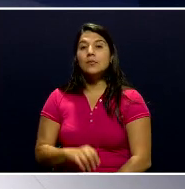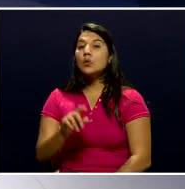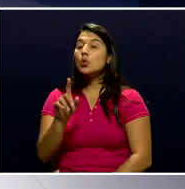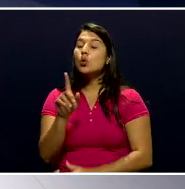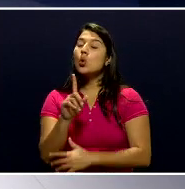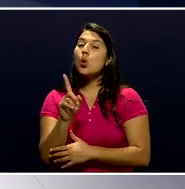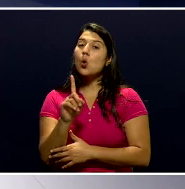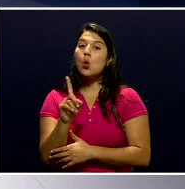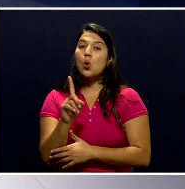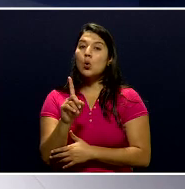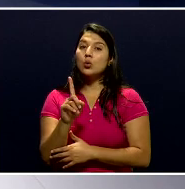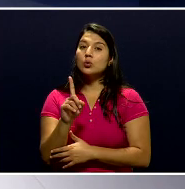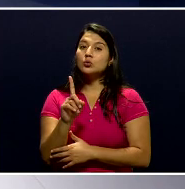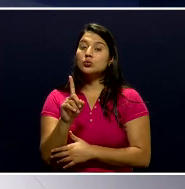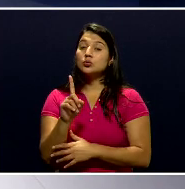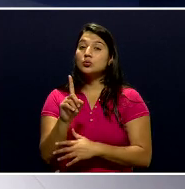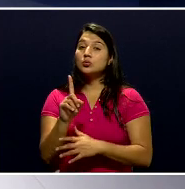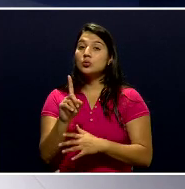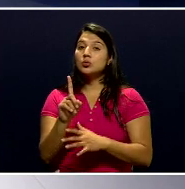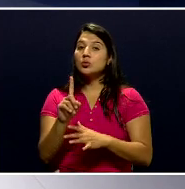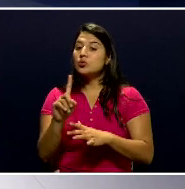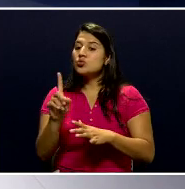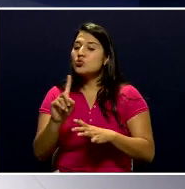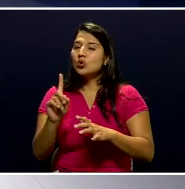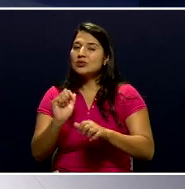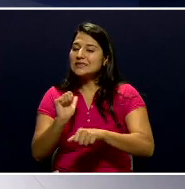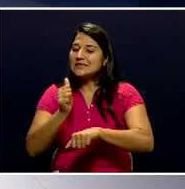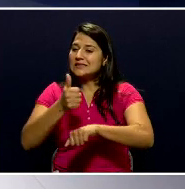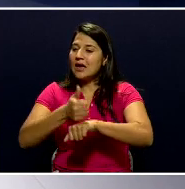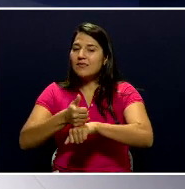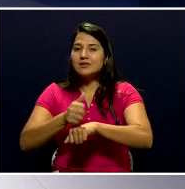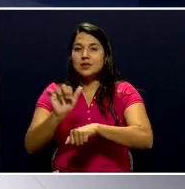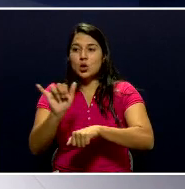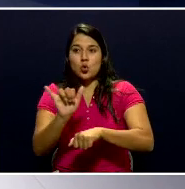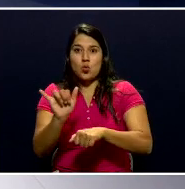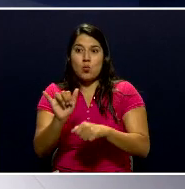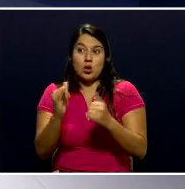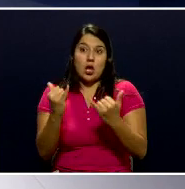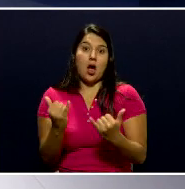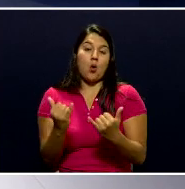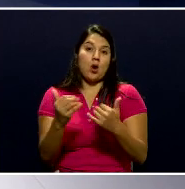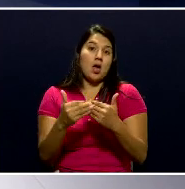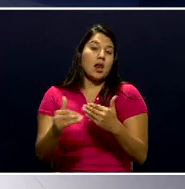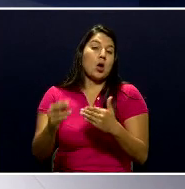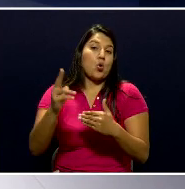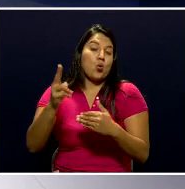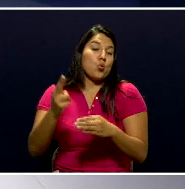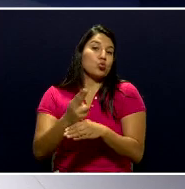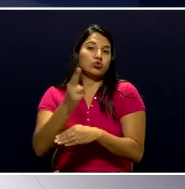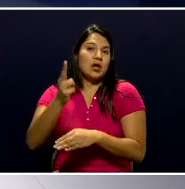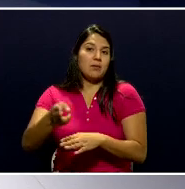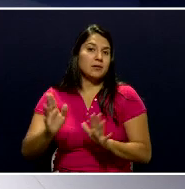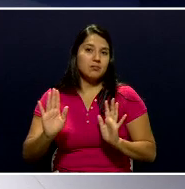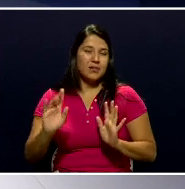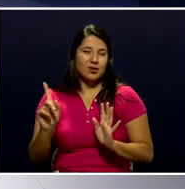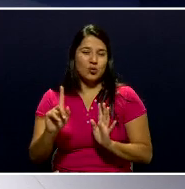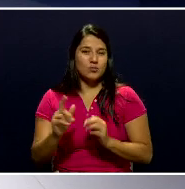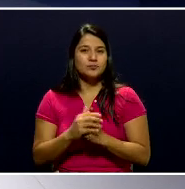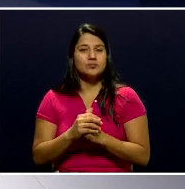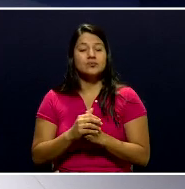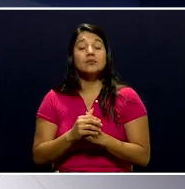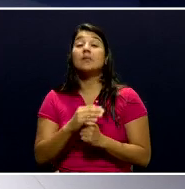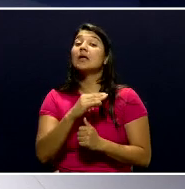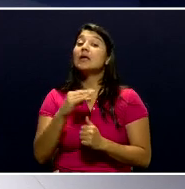posicionándose como esa propuesta arquitectónica costarricense. Y vuelvo a su pregunta del inicio.